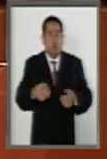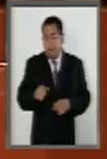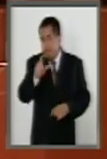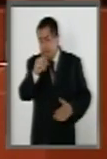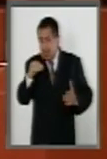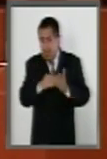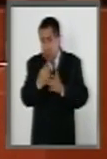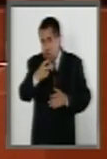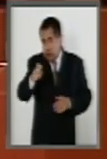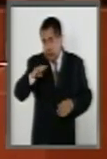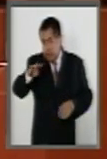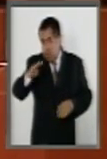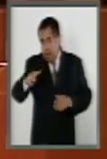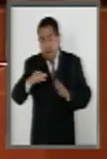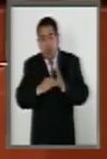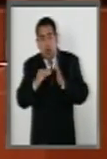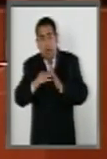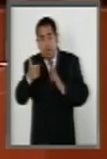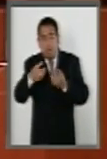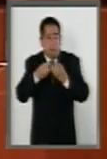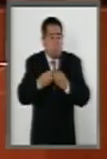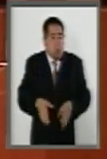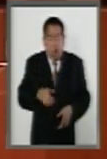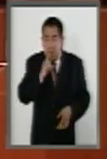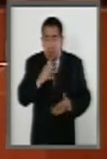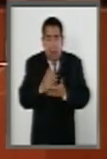20.219 millones de pesos,